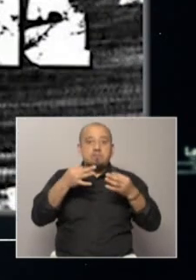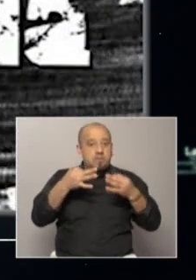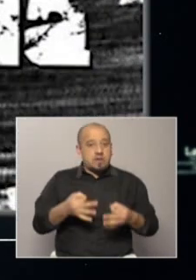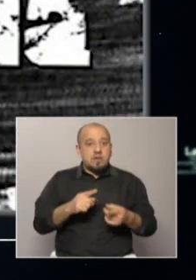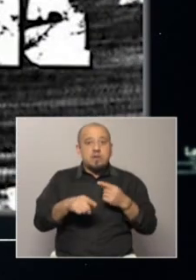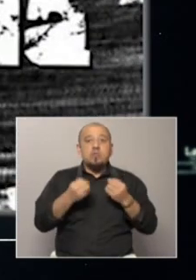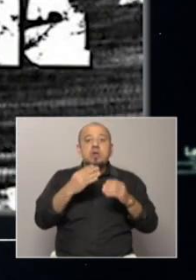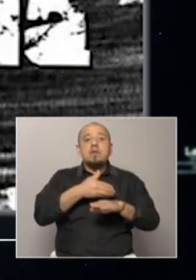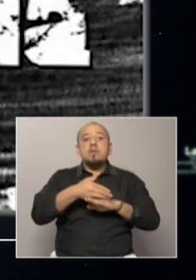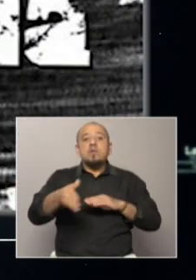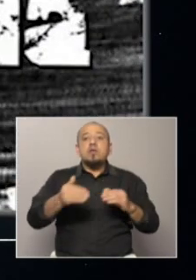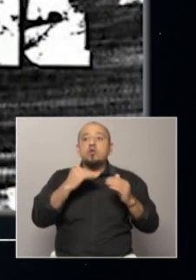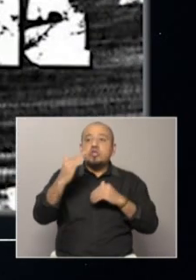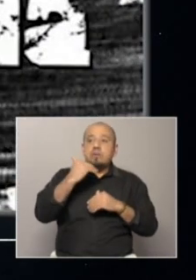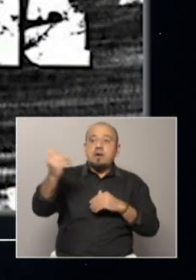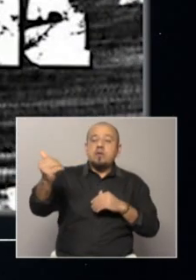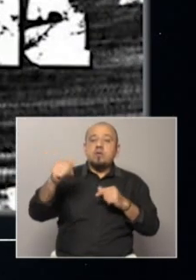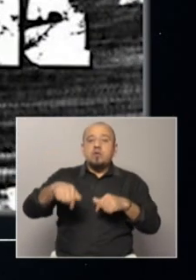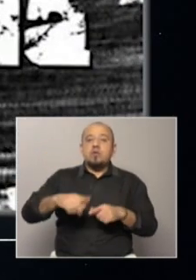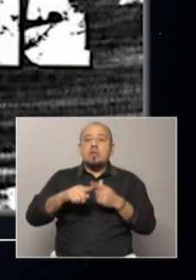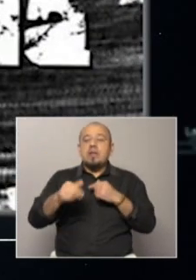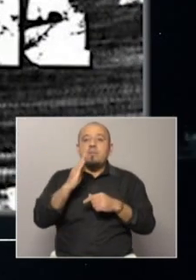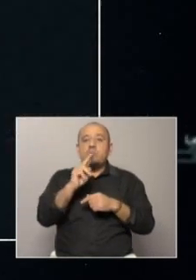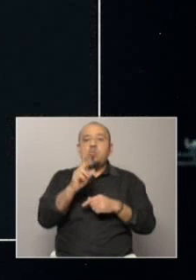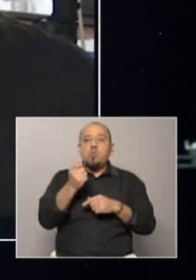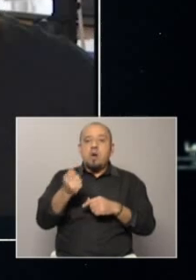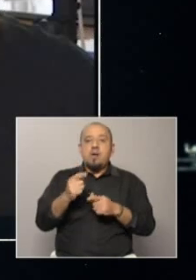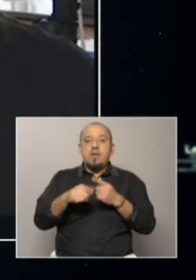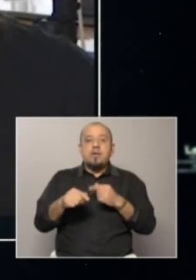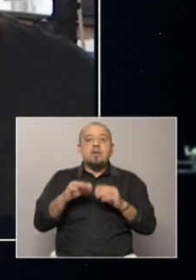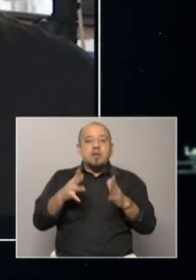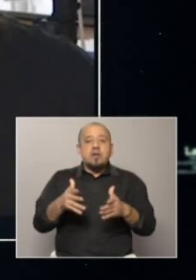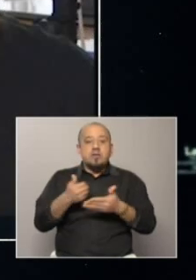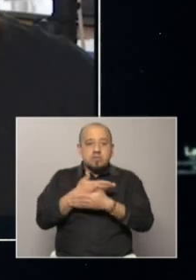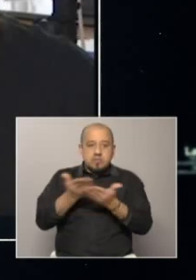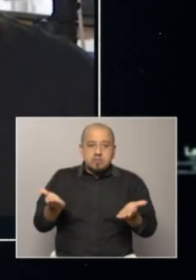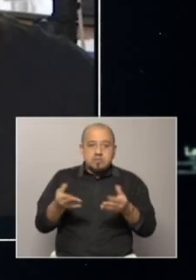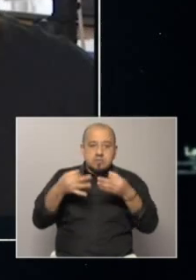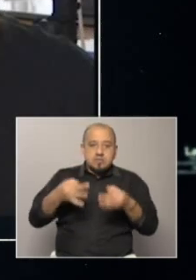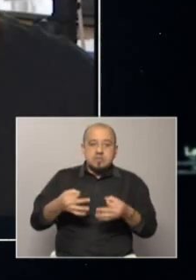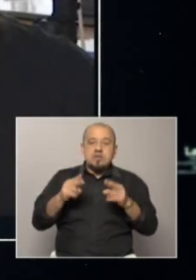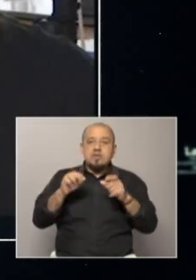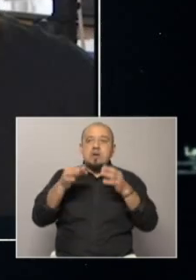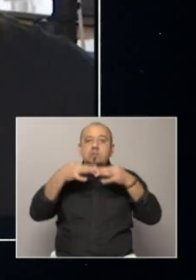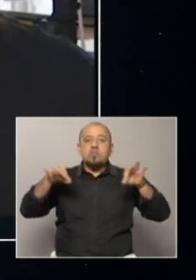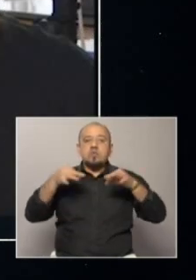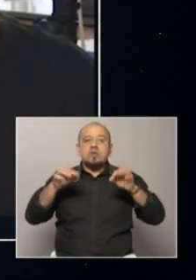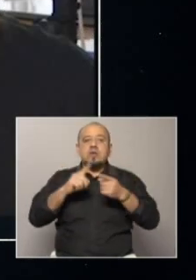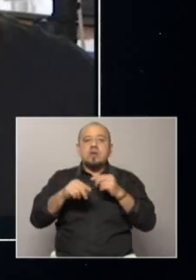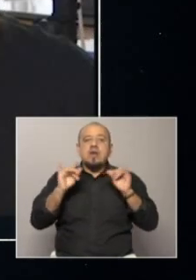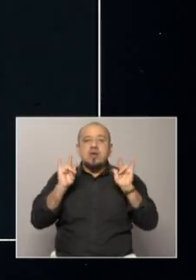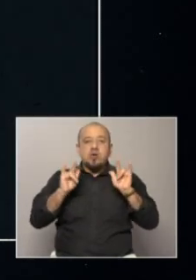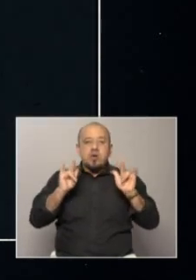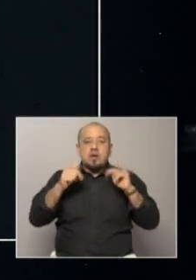que poco después fue convocado para conducir el programa musical La Púa, que se convirtió en un referente especial a la hora de promocionar el